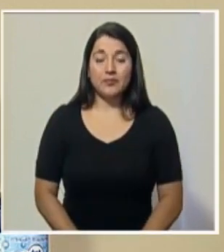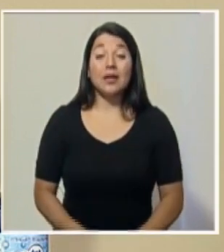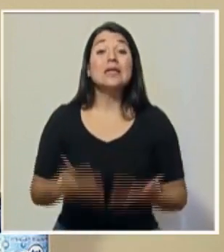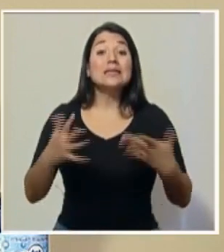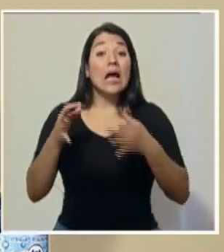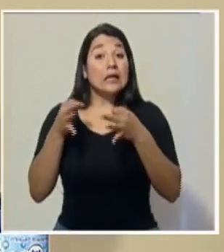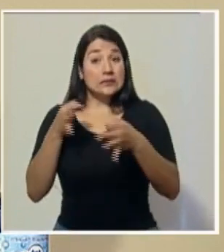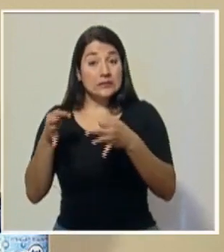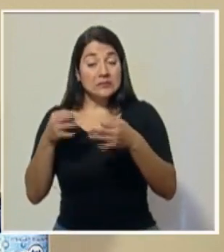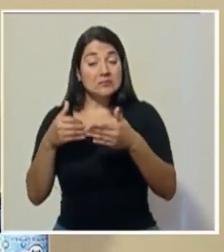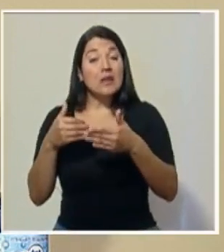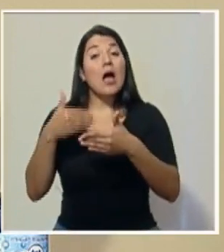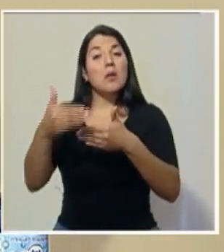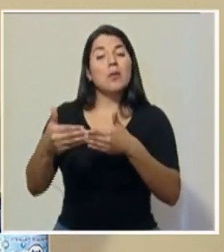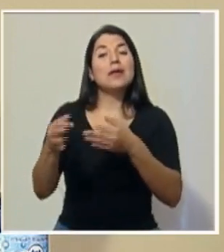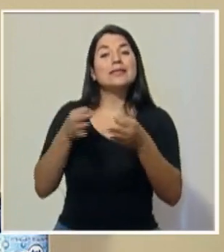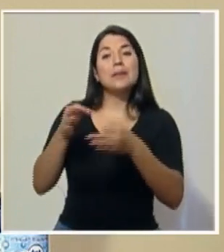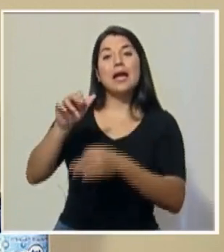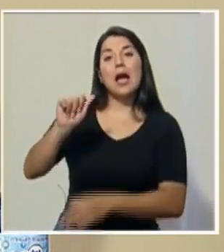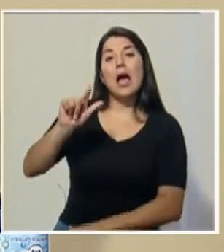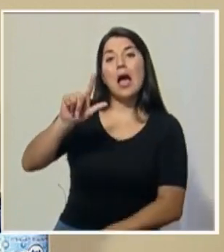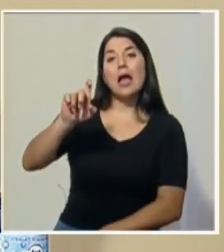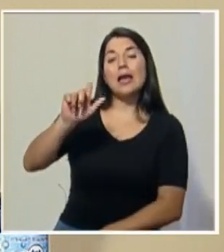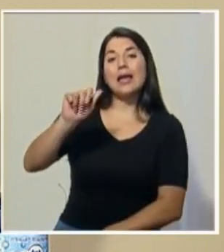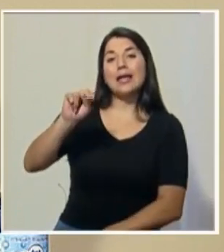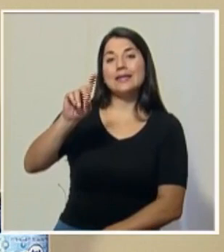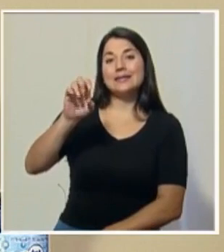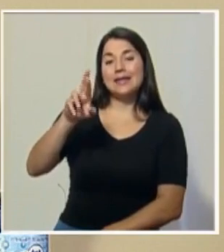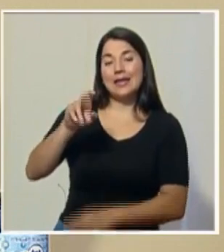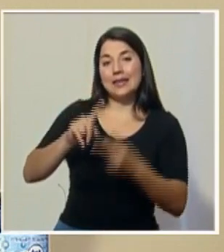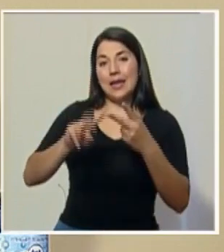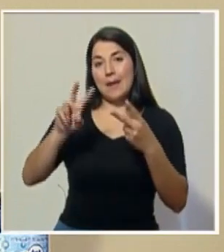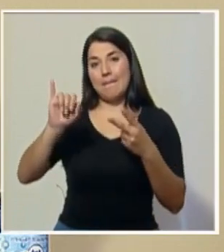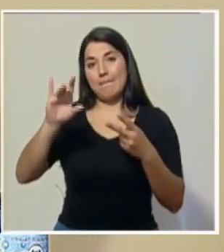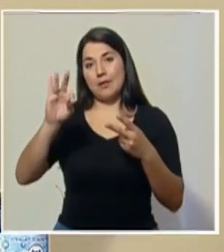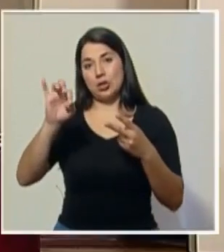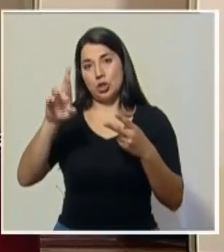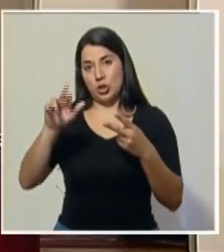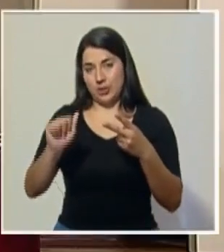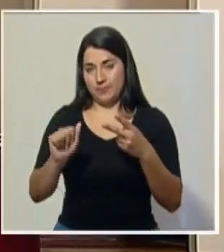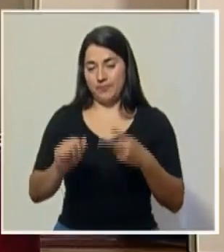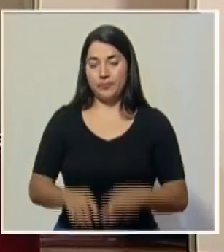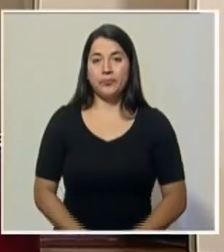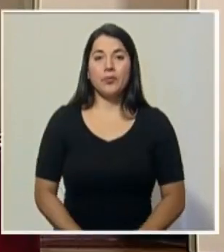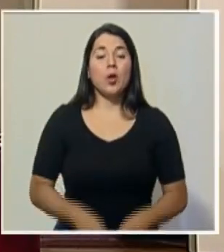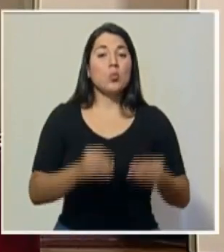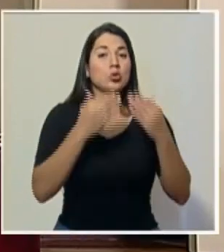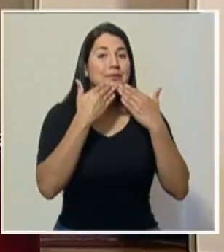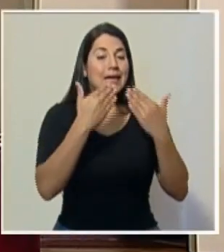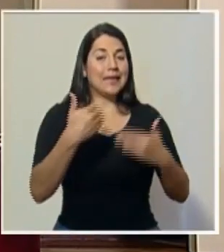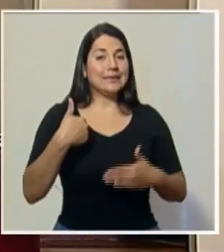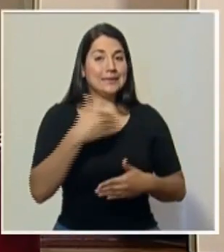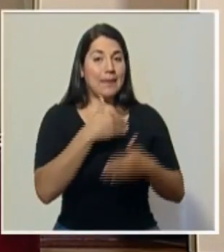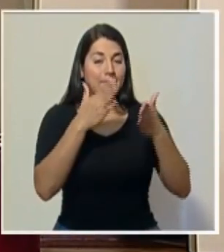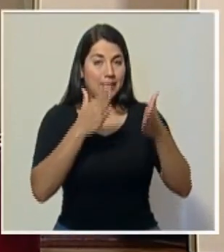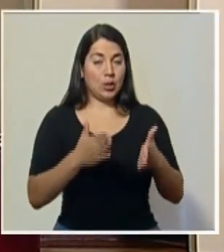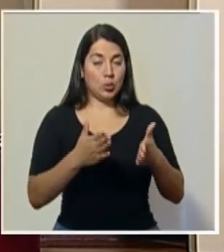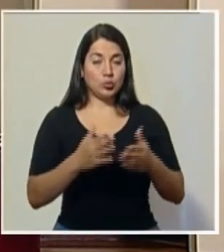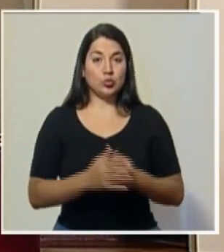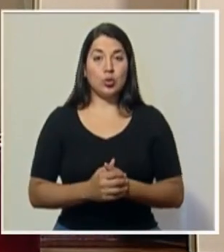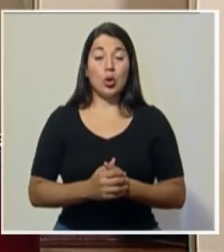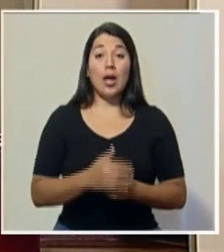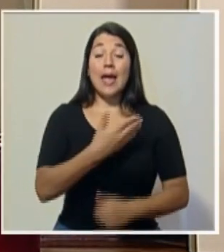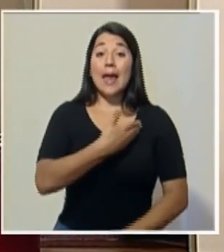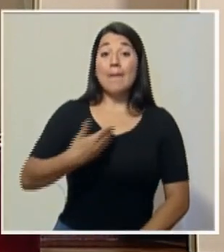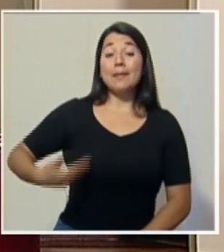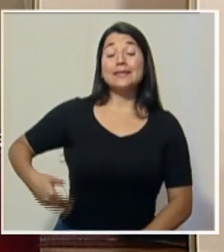ya los detalles pues los va a explicar don Alexander y también doña Victoria se va a referir al tema. Muchas gracias, señor ministro. Y precisamente